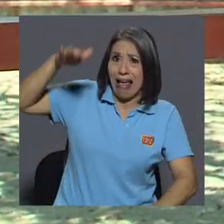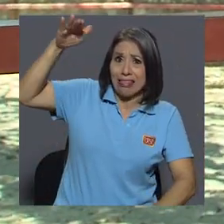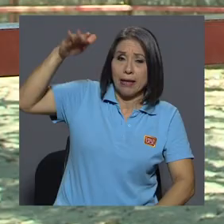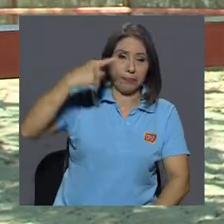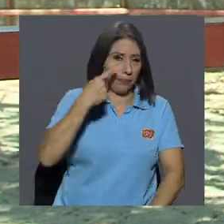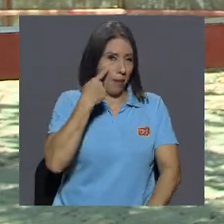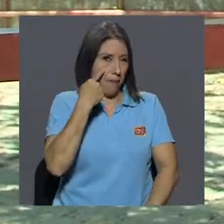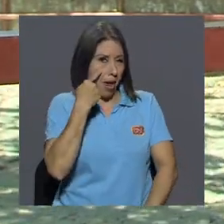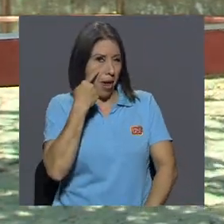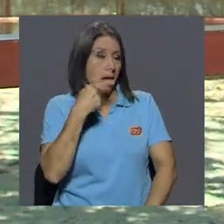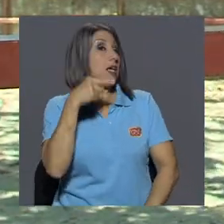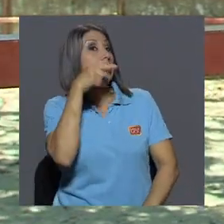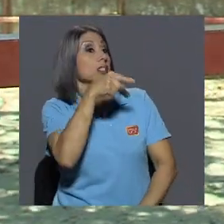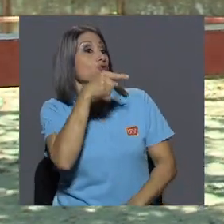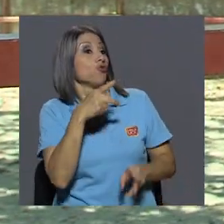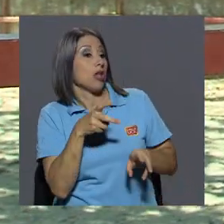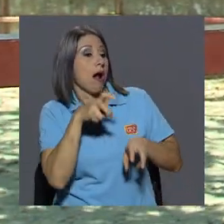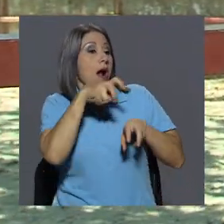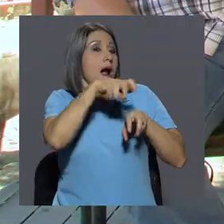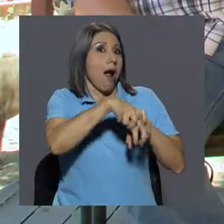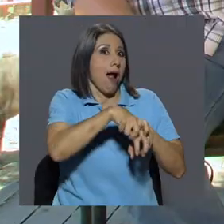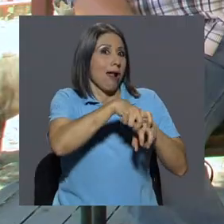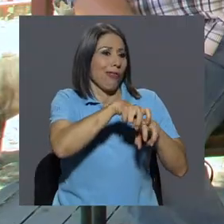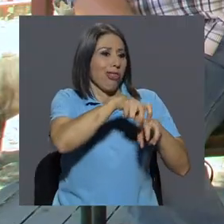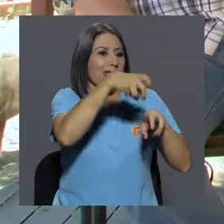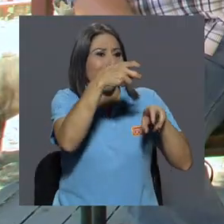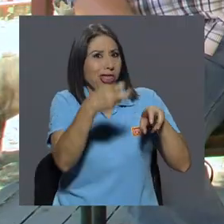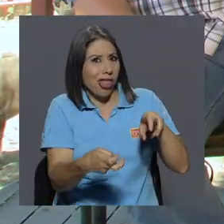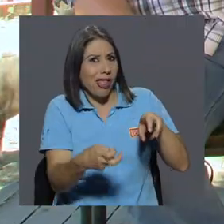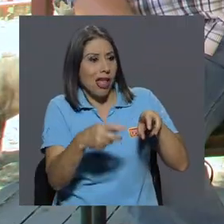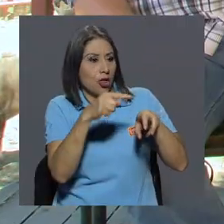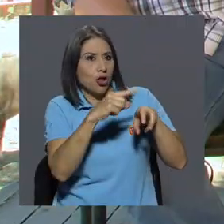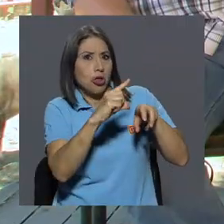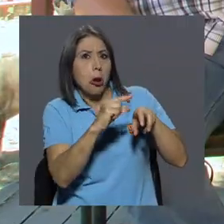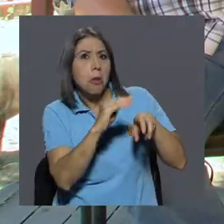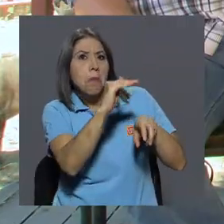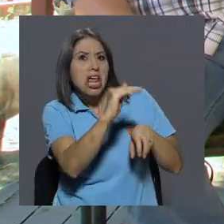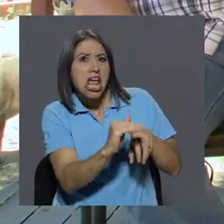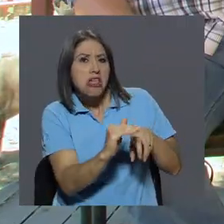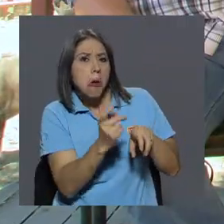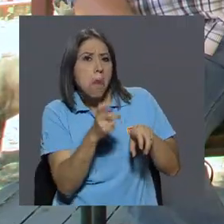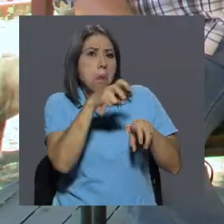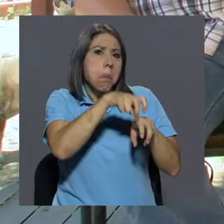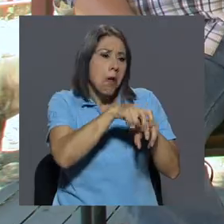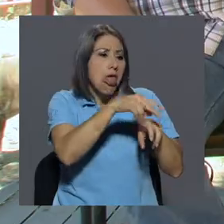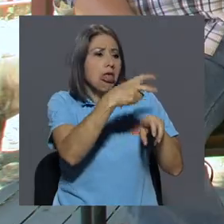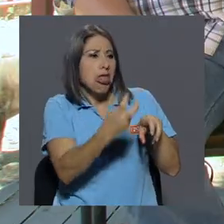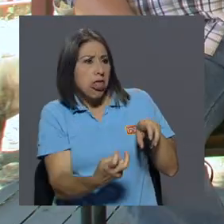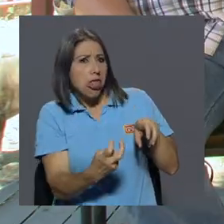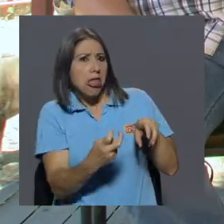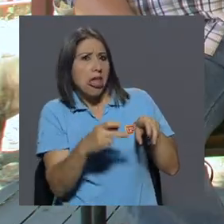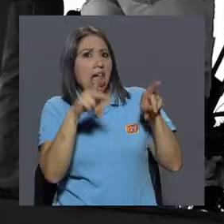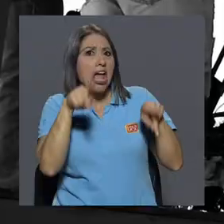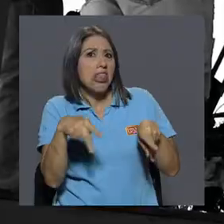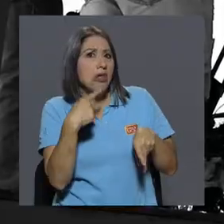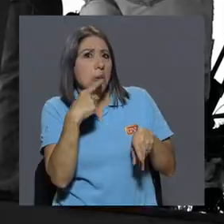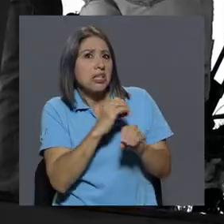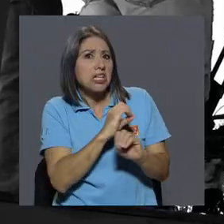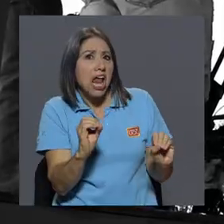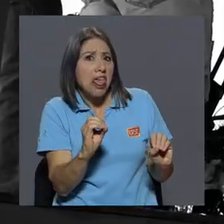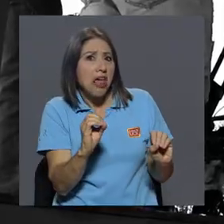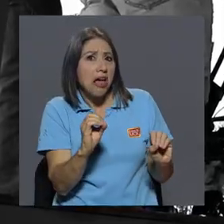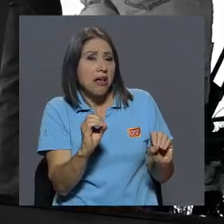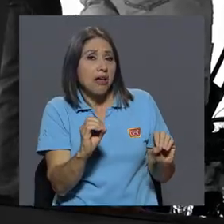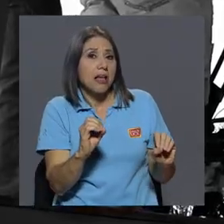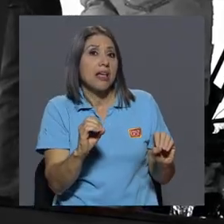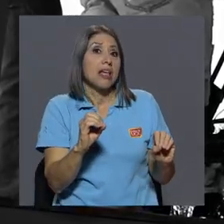a usted lo bota uno de los toros pequeños, ¿qué? No van a decir nada. Y si